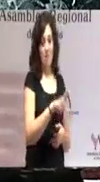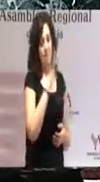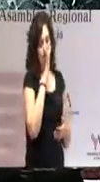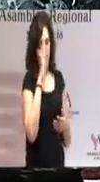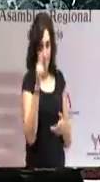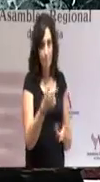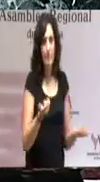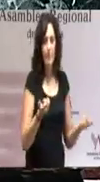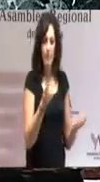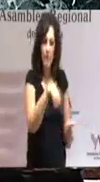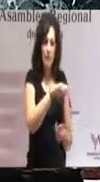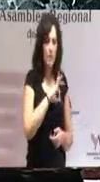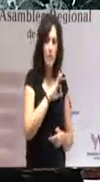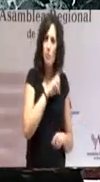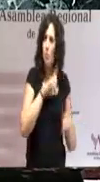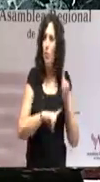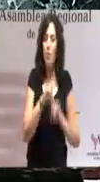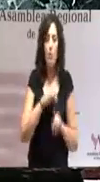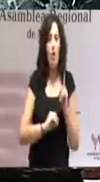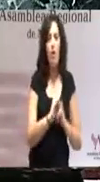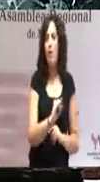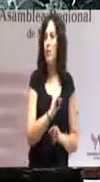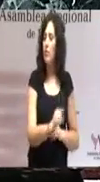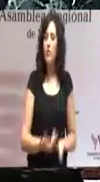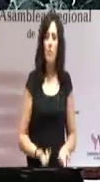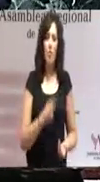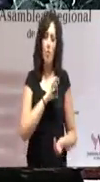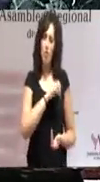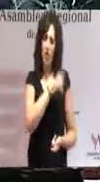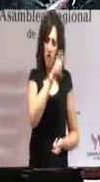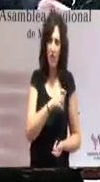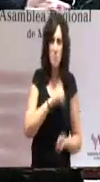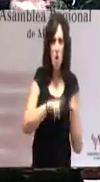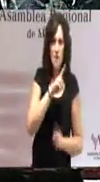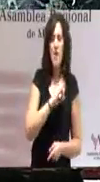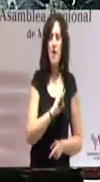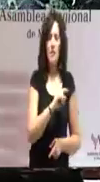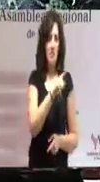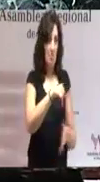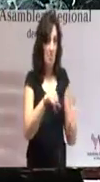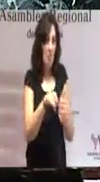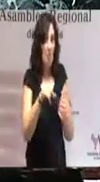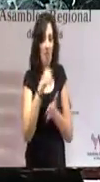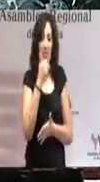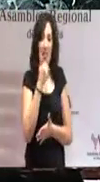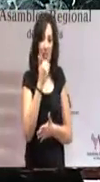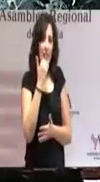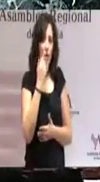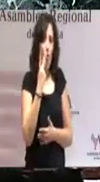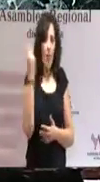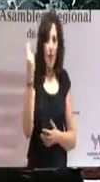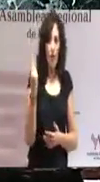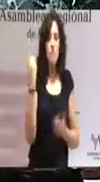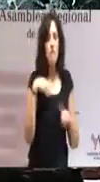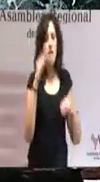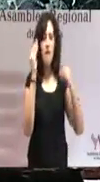tienen ustedes un problema. Usted tiene un problema. Y usted, que está próximo a que le jubilen, debería de empezar